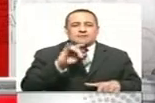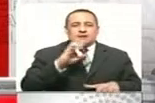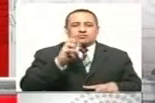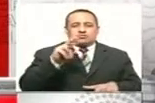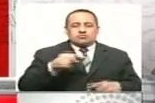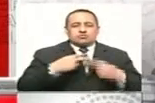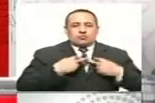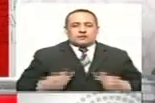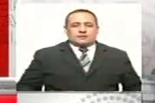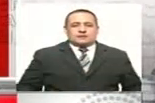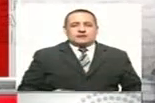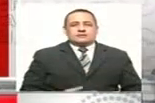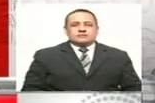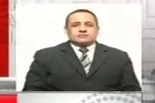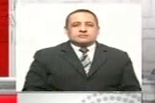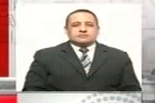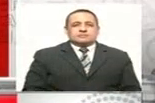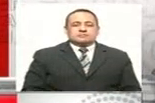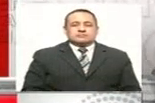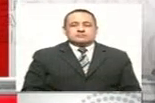Huancavelica.